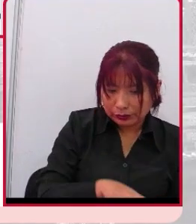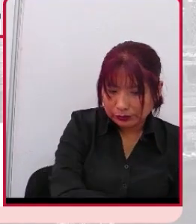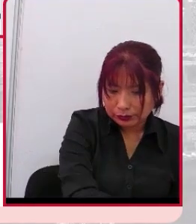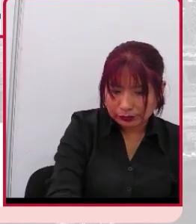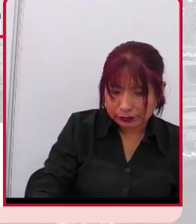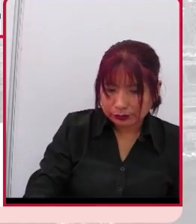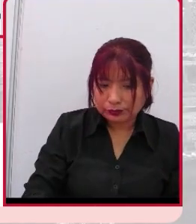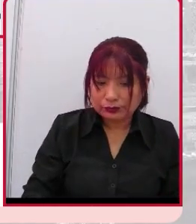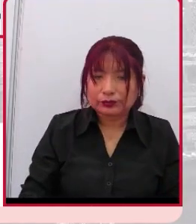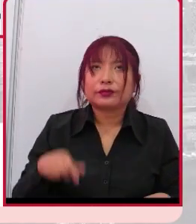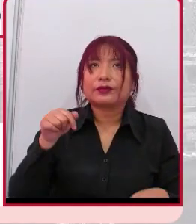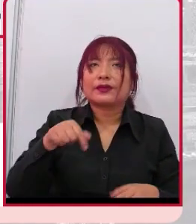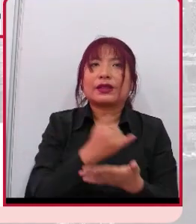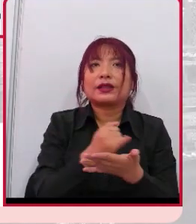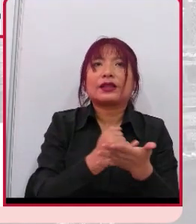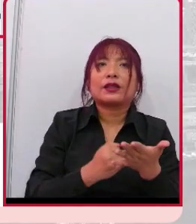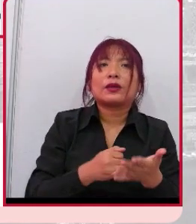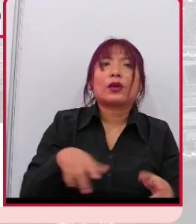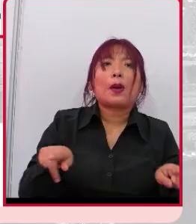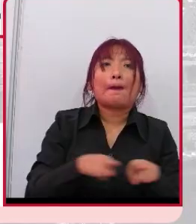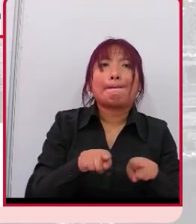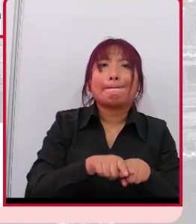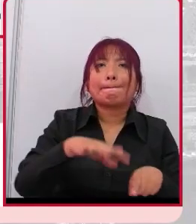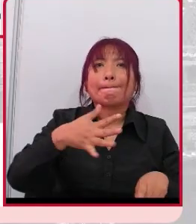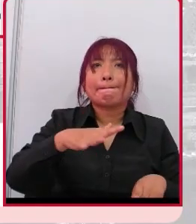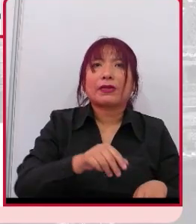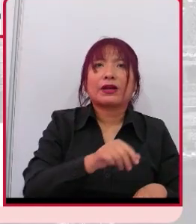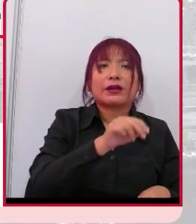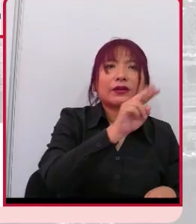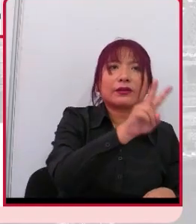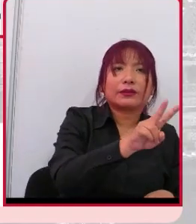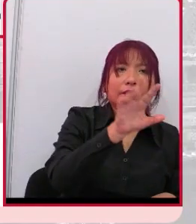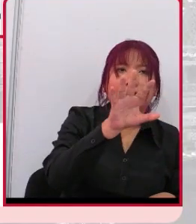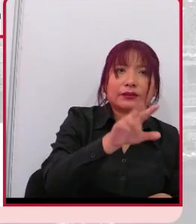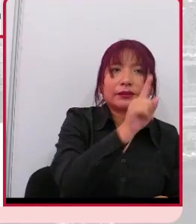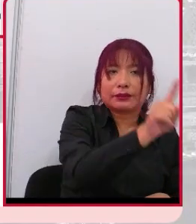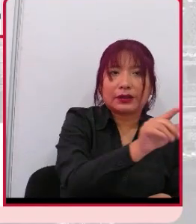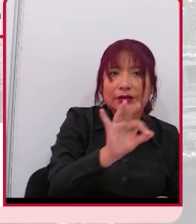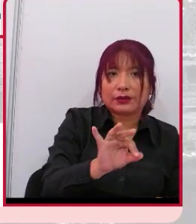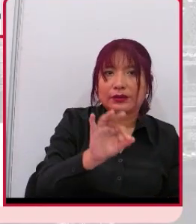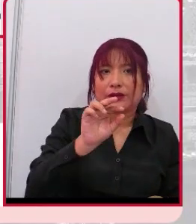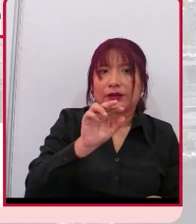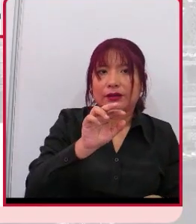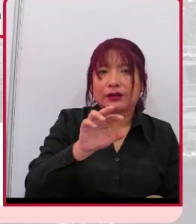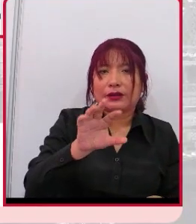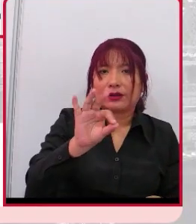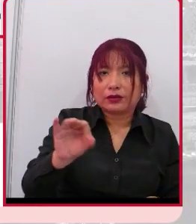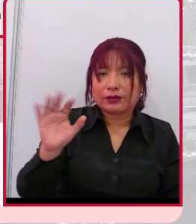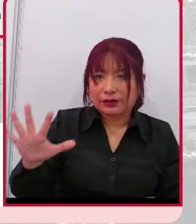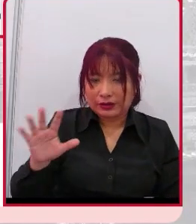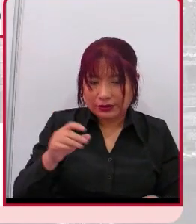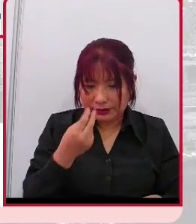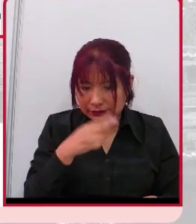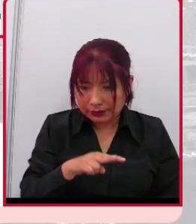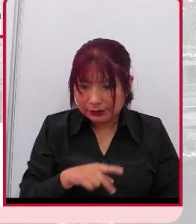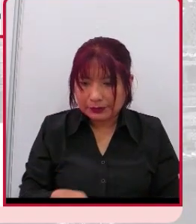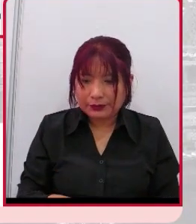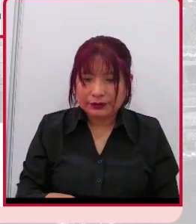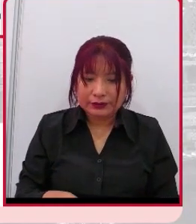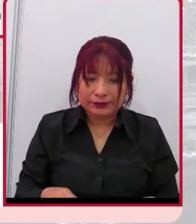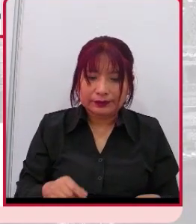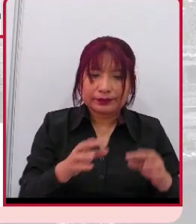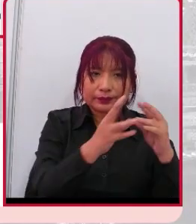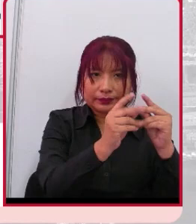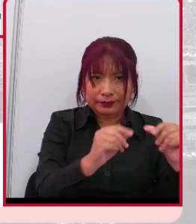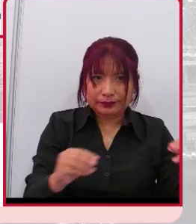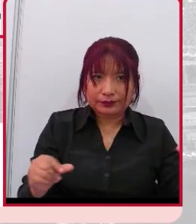del año 25. Es un esquema RSC con 5 etapas Scavenger, 3 etapas Cleaner, con una molienda fina de